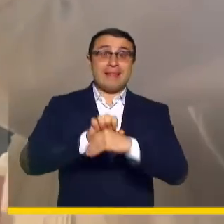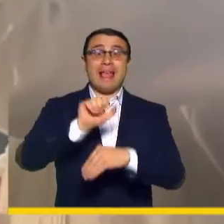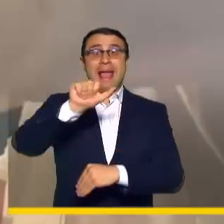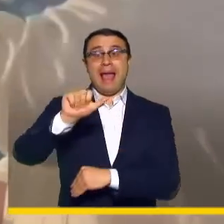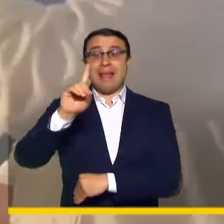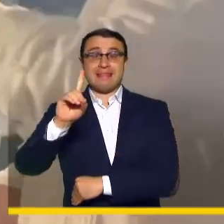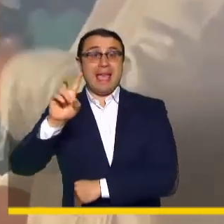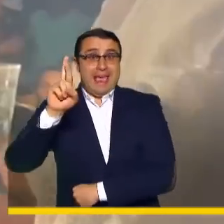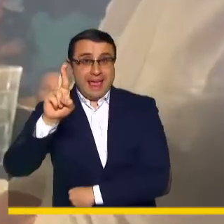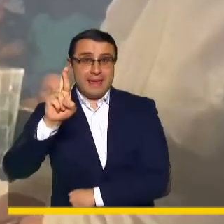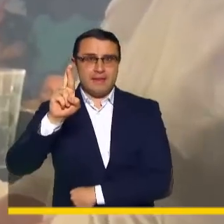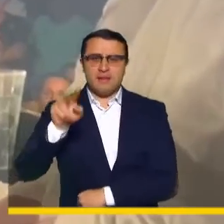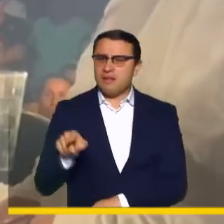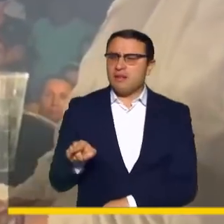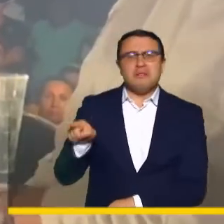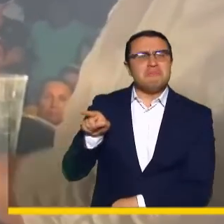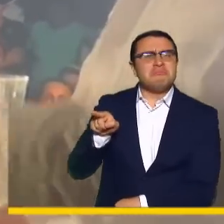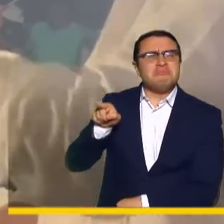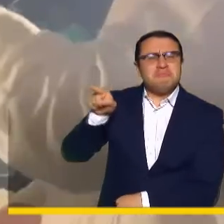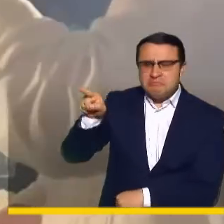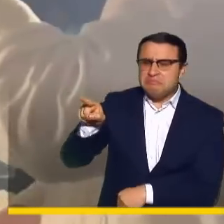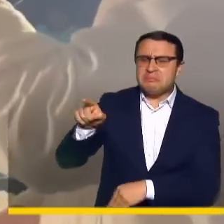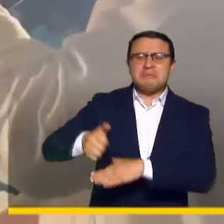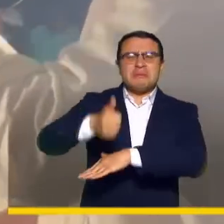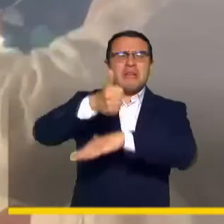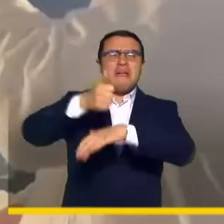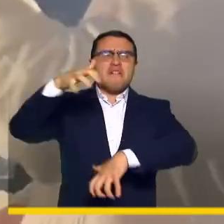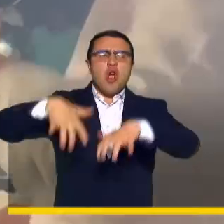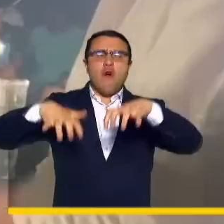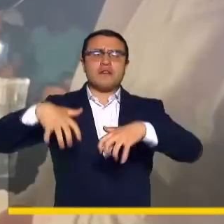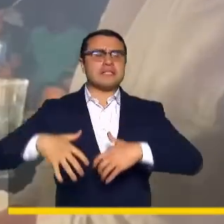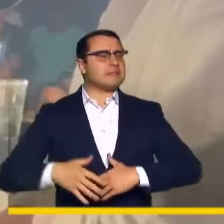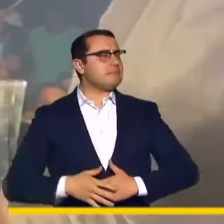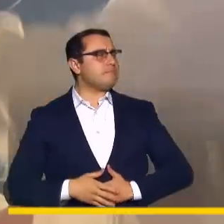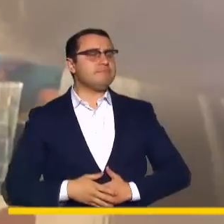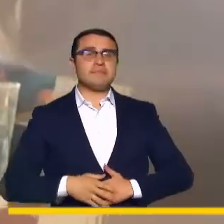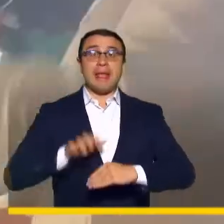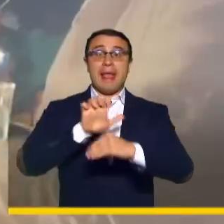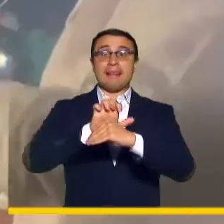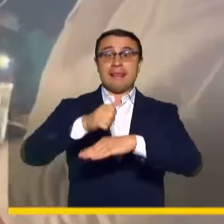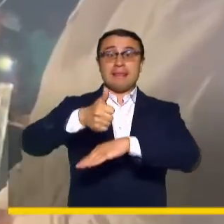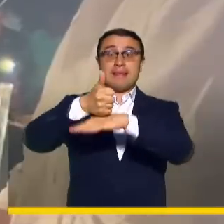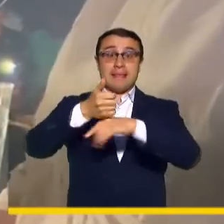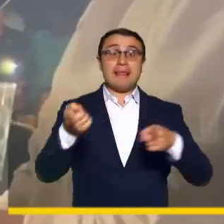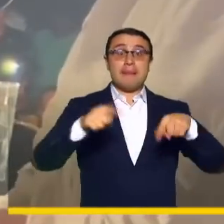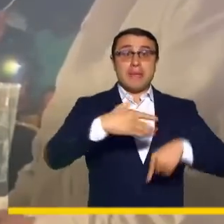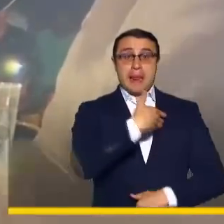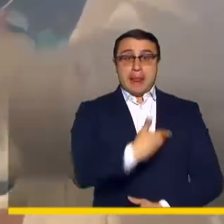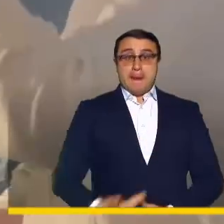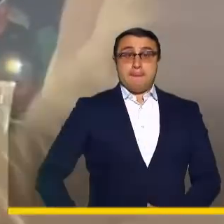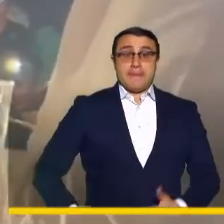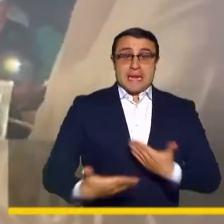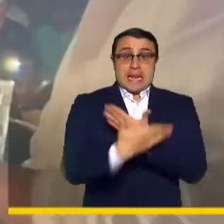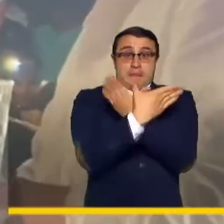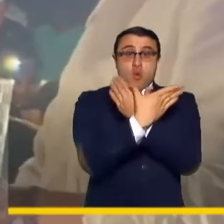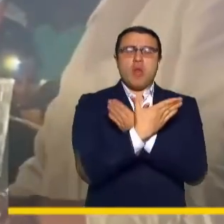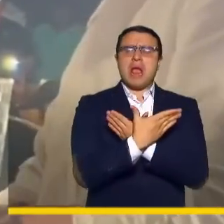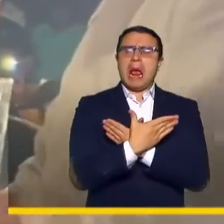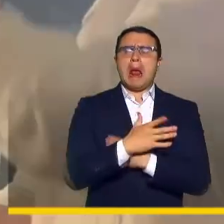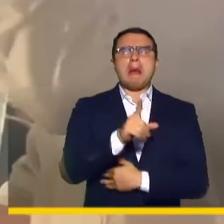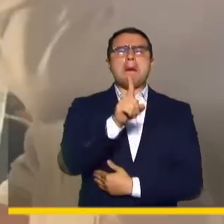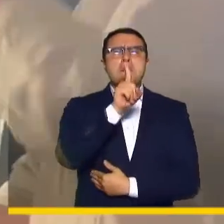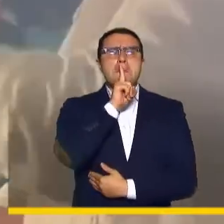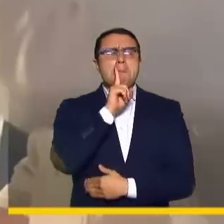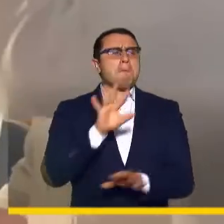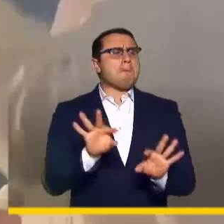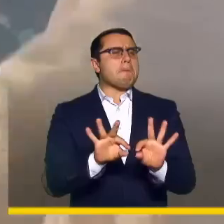el director de esa oficina, el director de la entidad y el presidente de la República no hacen,